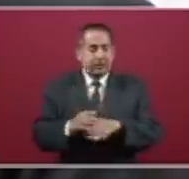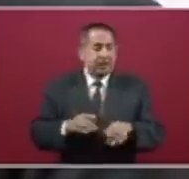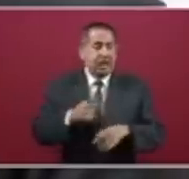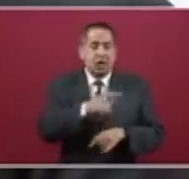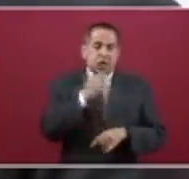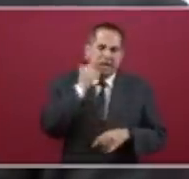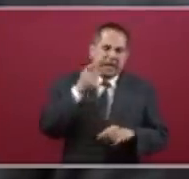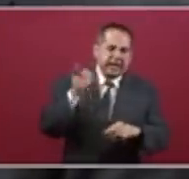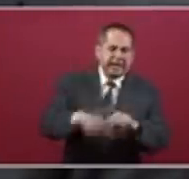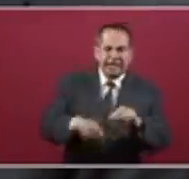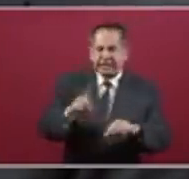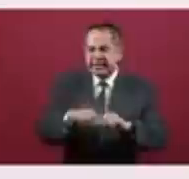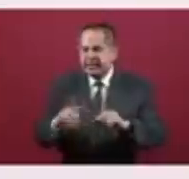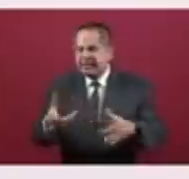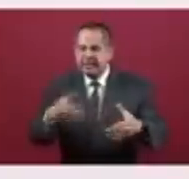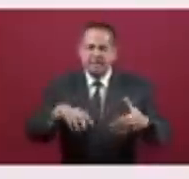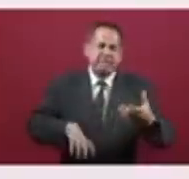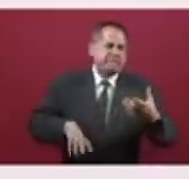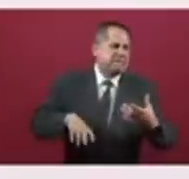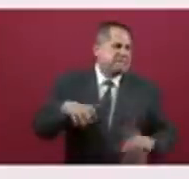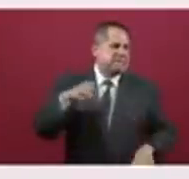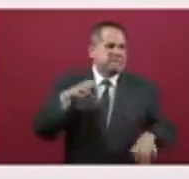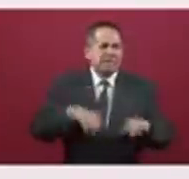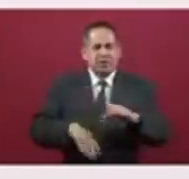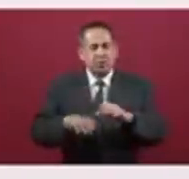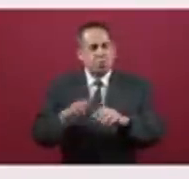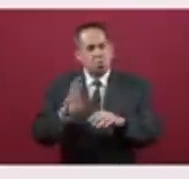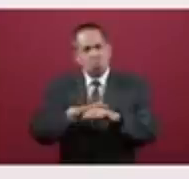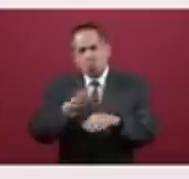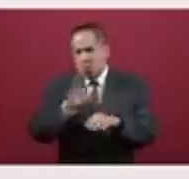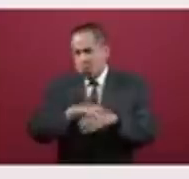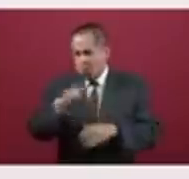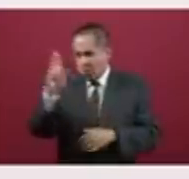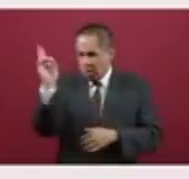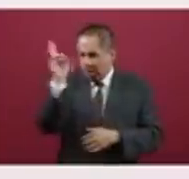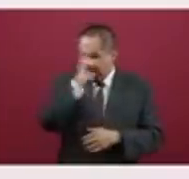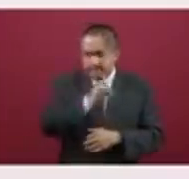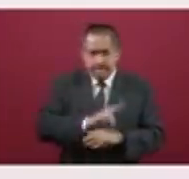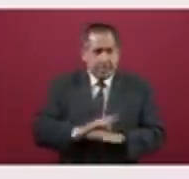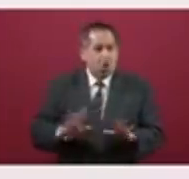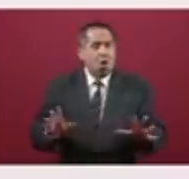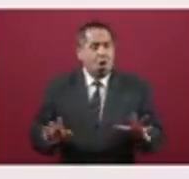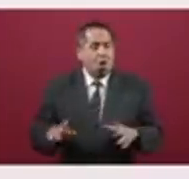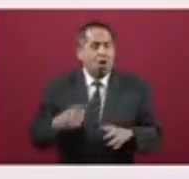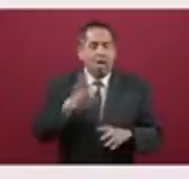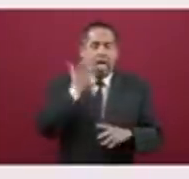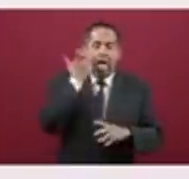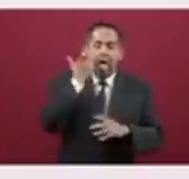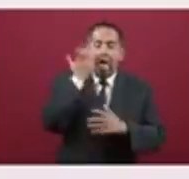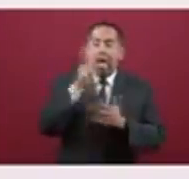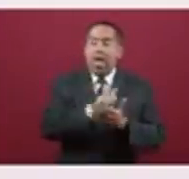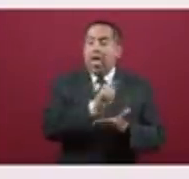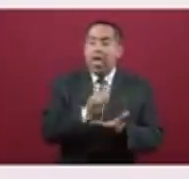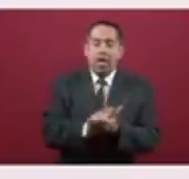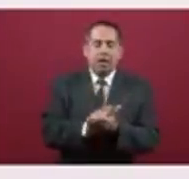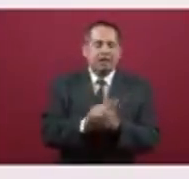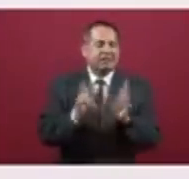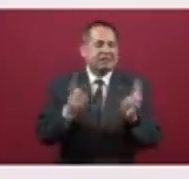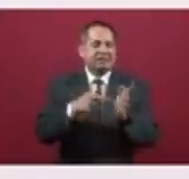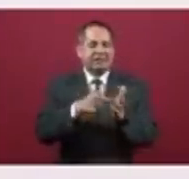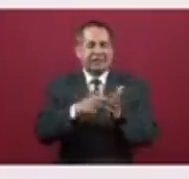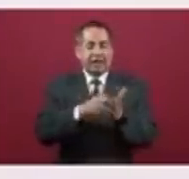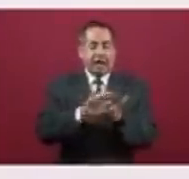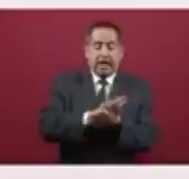pillaje en este sector se profundizó y busco legalizarse con la llamada